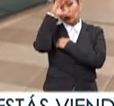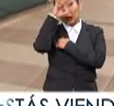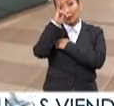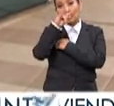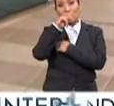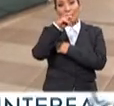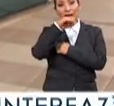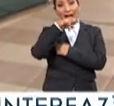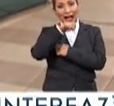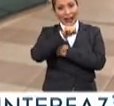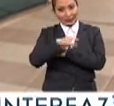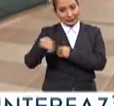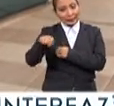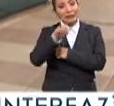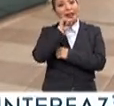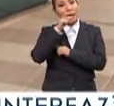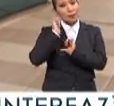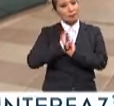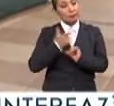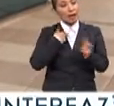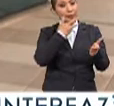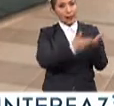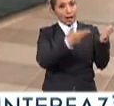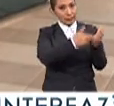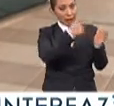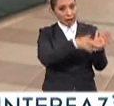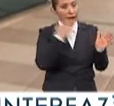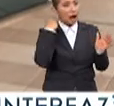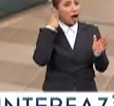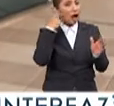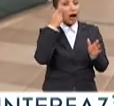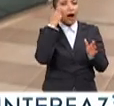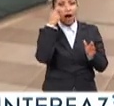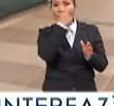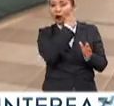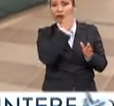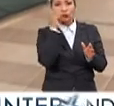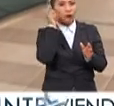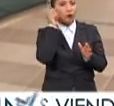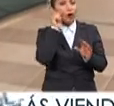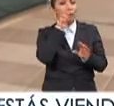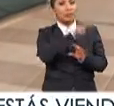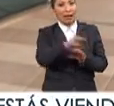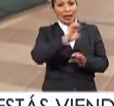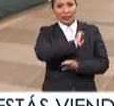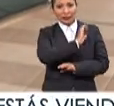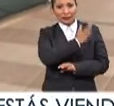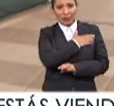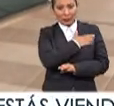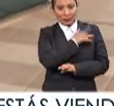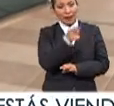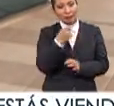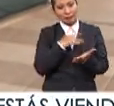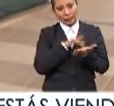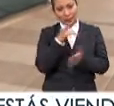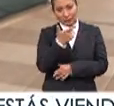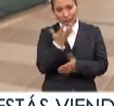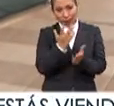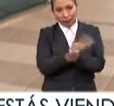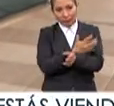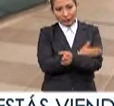iberoamericanas y también dirige el taller de audiovisuales de la universidad de valencia en españa' muchísimas gracias por estar con nosotros